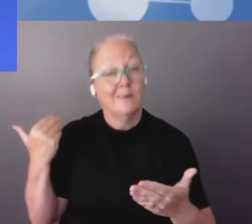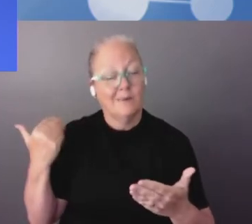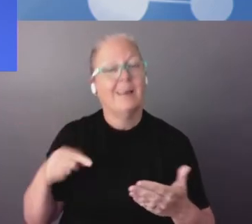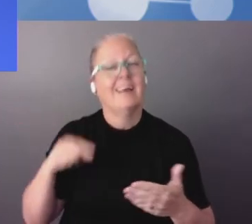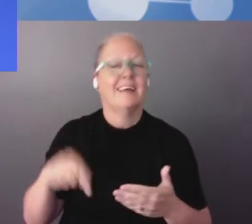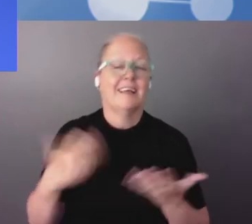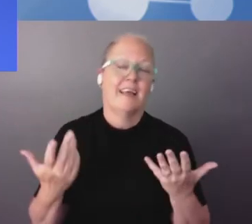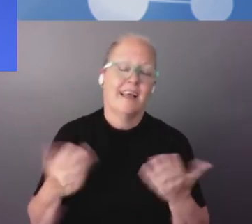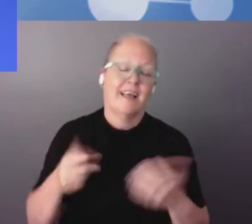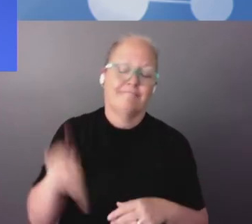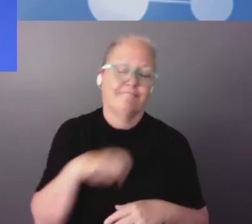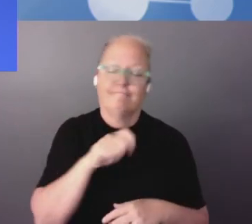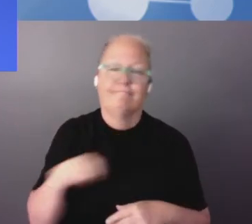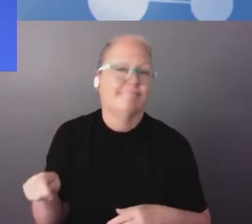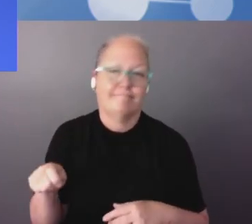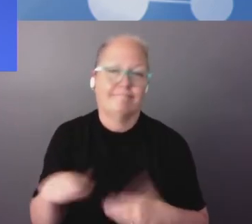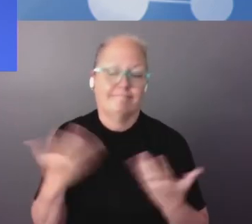de la pandemia.